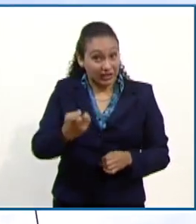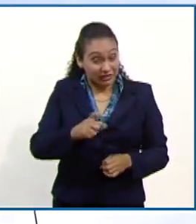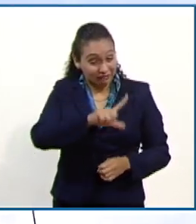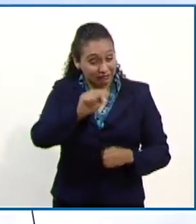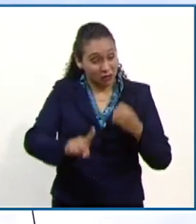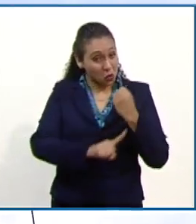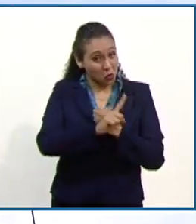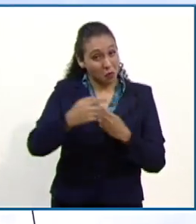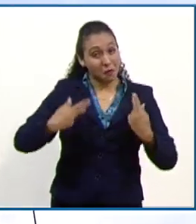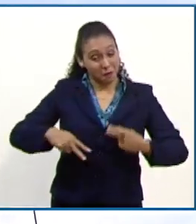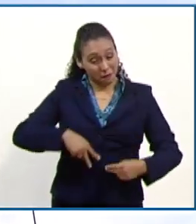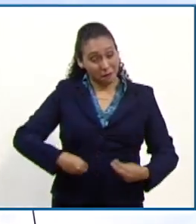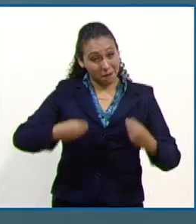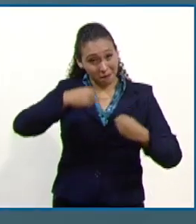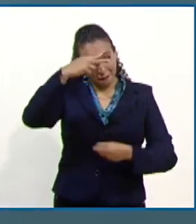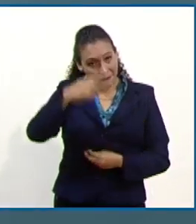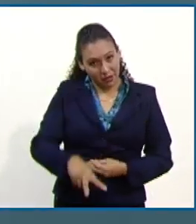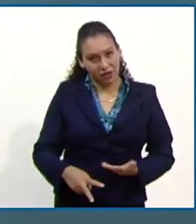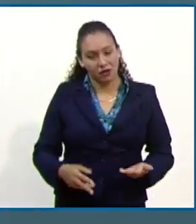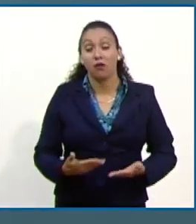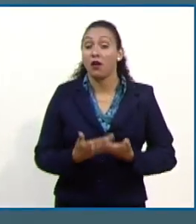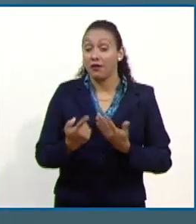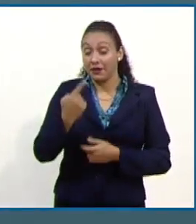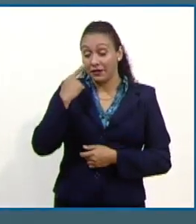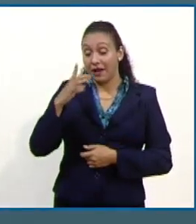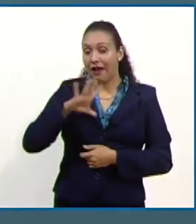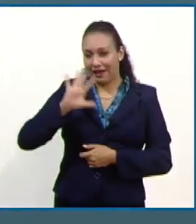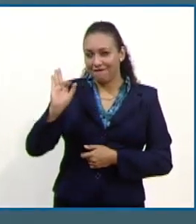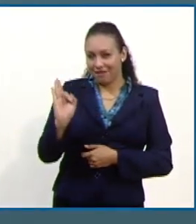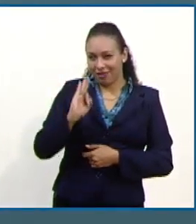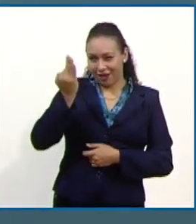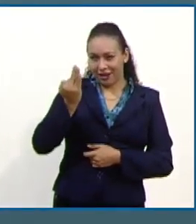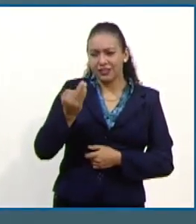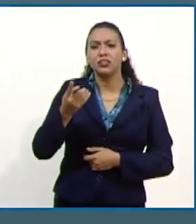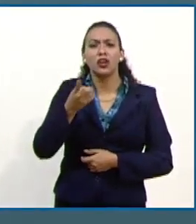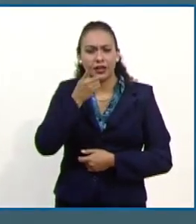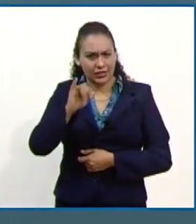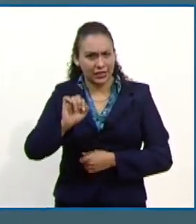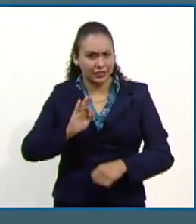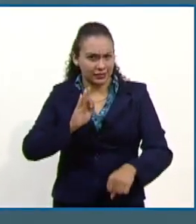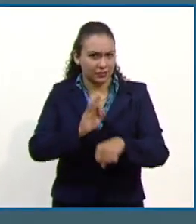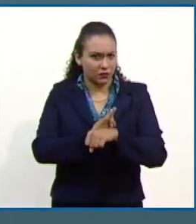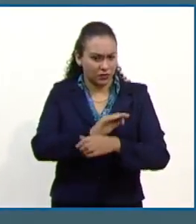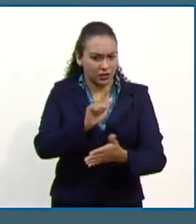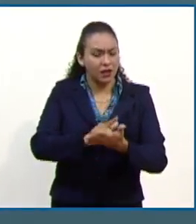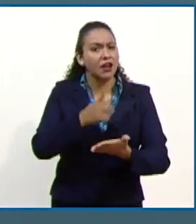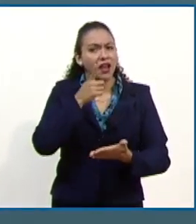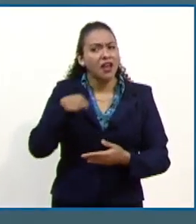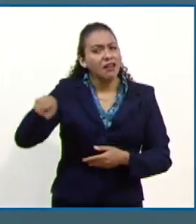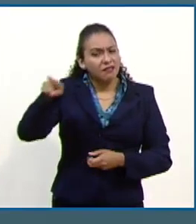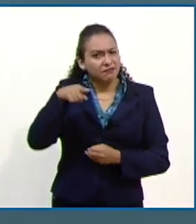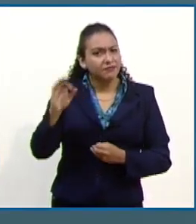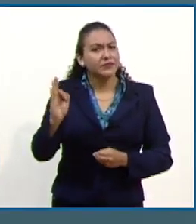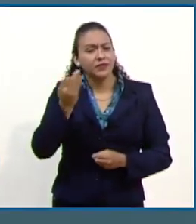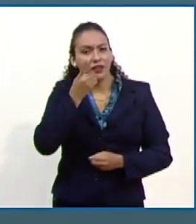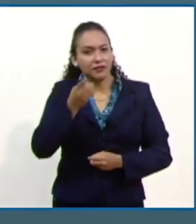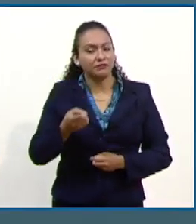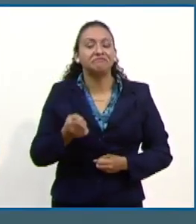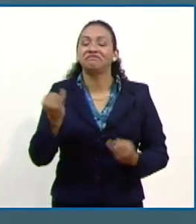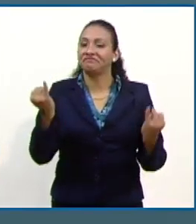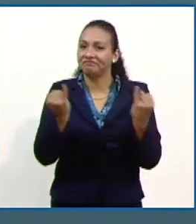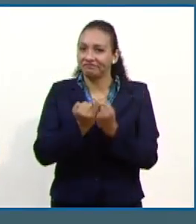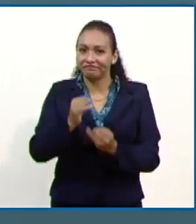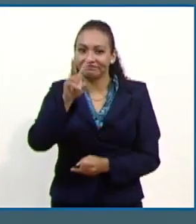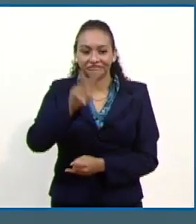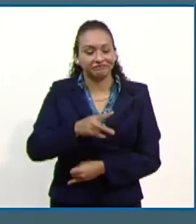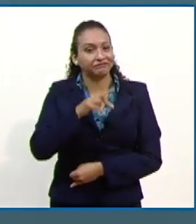mexicanos. Ante ello, la Federación, organismo al que pretende incorporarse la JUFET, realizó un pronunciamiento en el que expresa su preocupación por